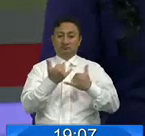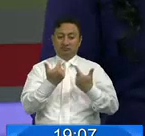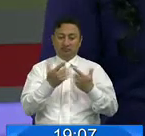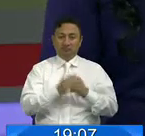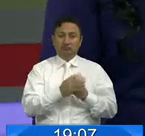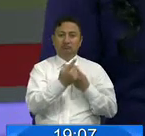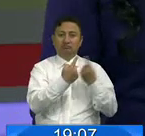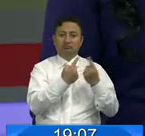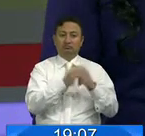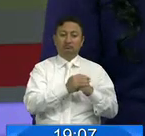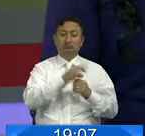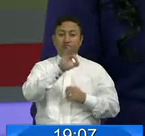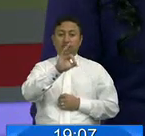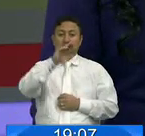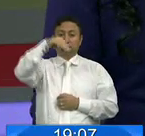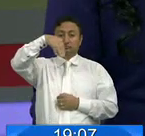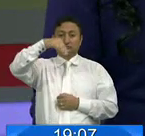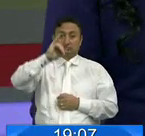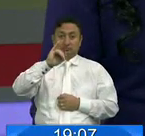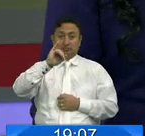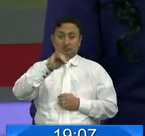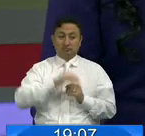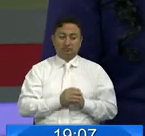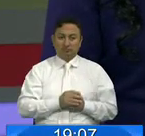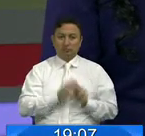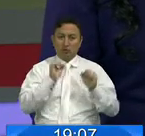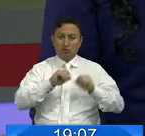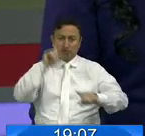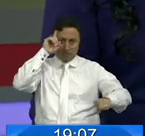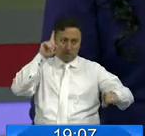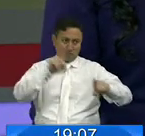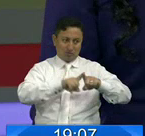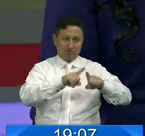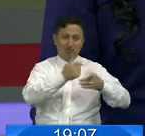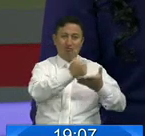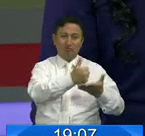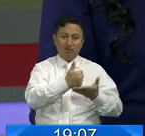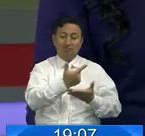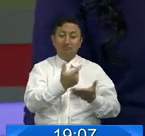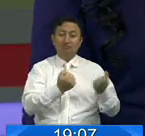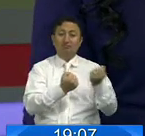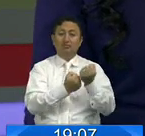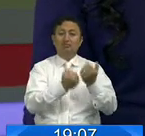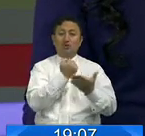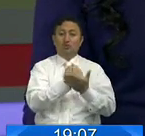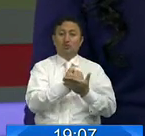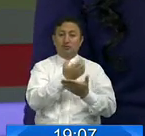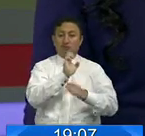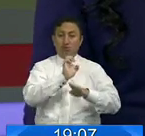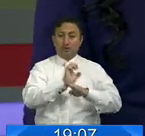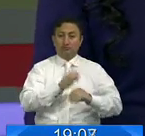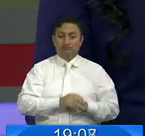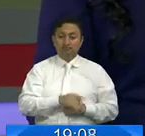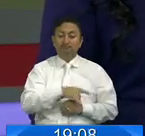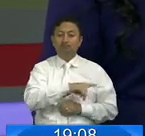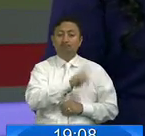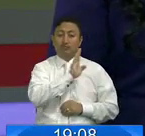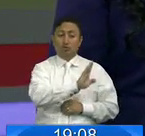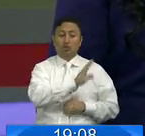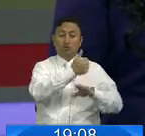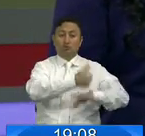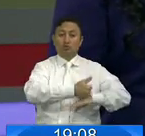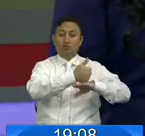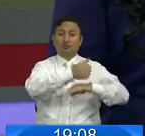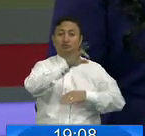diálogos con el Fondo Monetario Internacional para llegar a un posible acuerdo financiero para impulsar la economía del país. Así lo informó el vocero principal